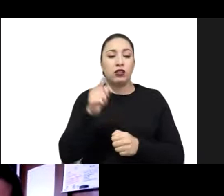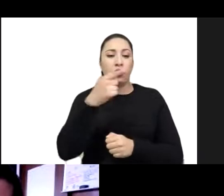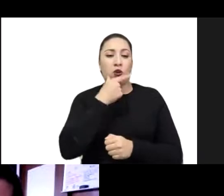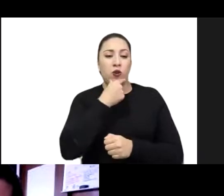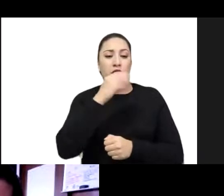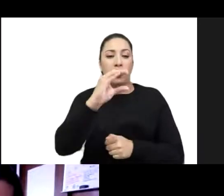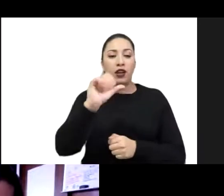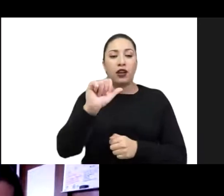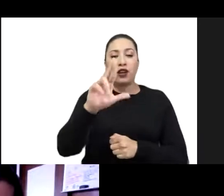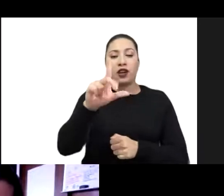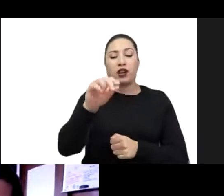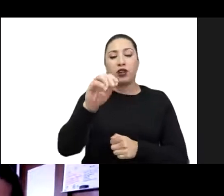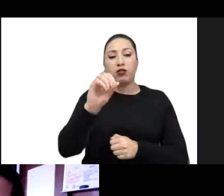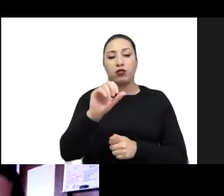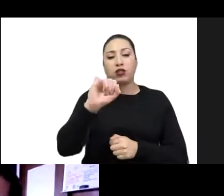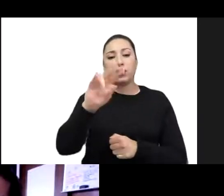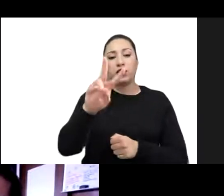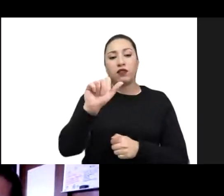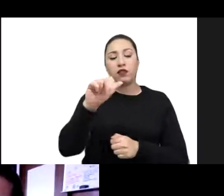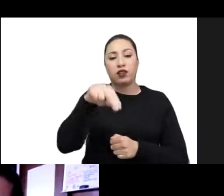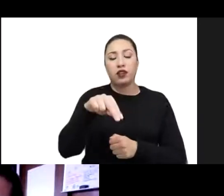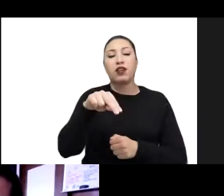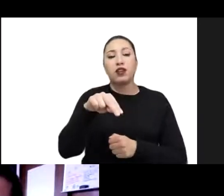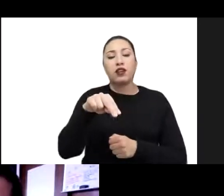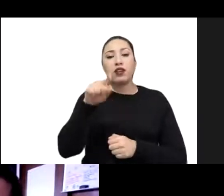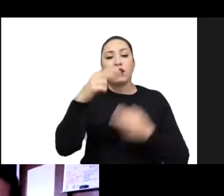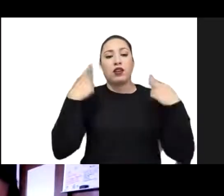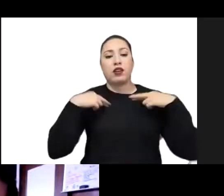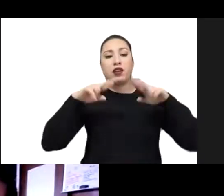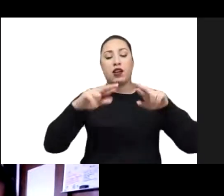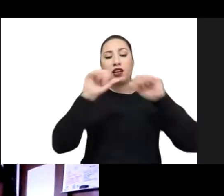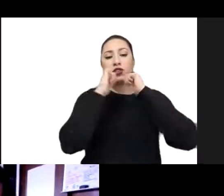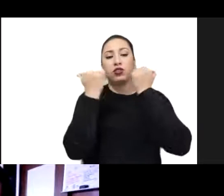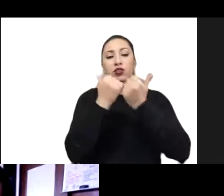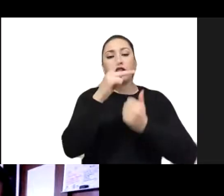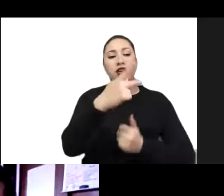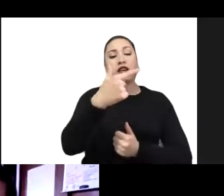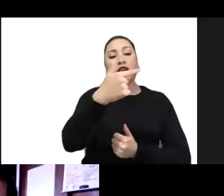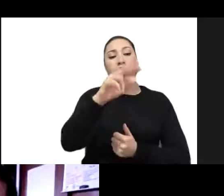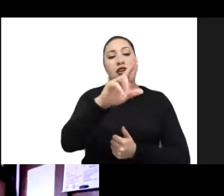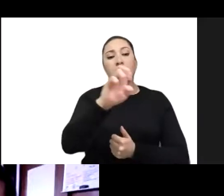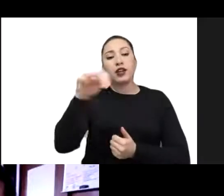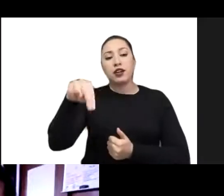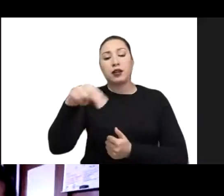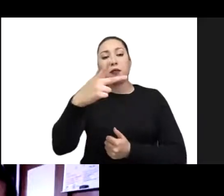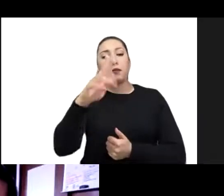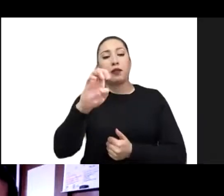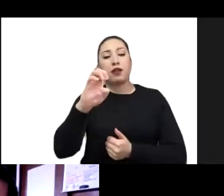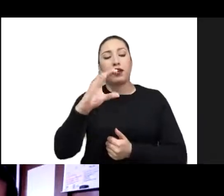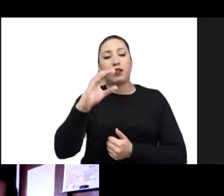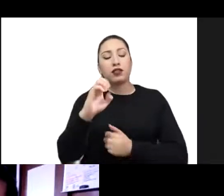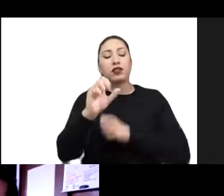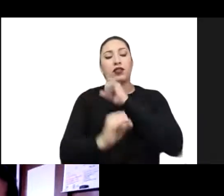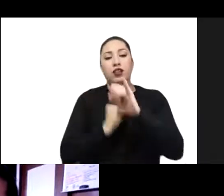Iván Samayoa, de Greenpeace International México. Es coordinador de ciudades sustentables en Greenpeace,